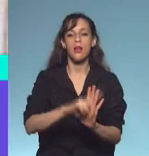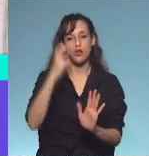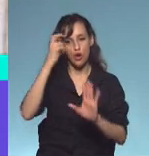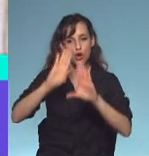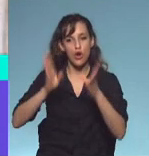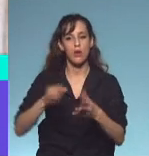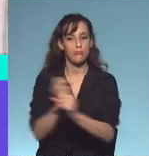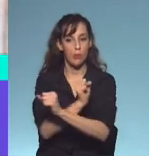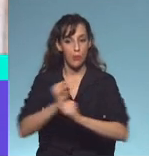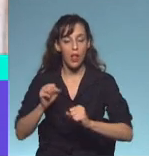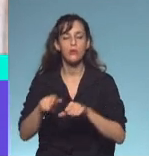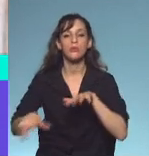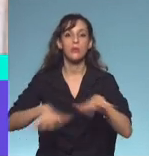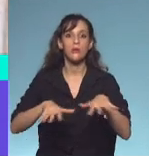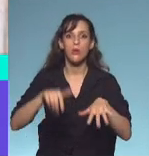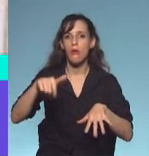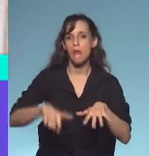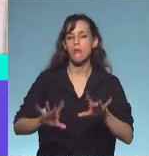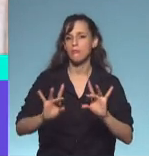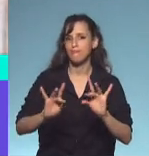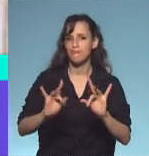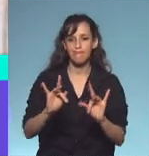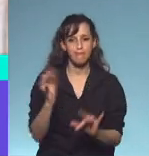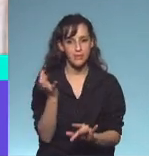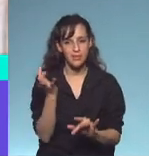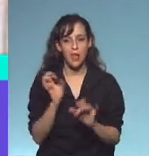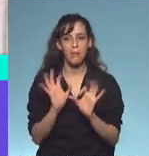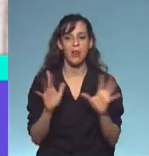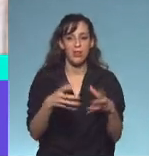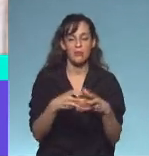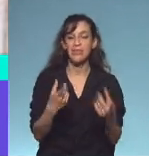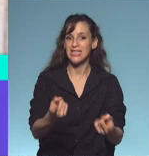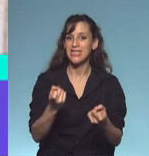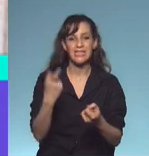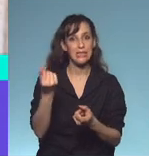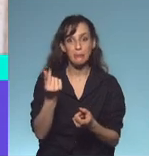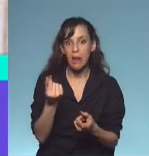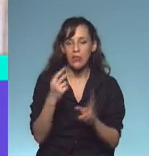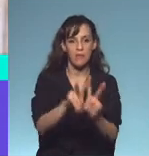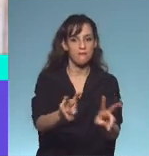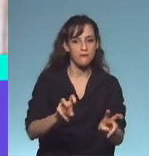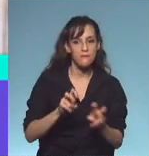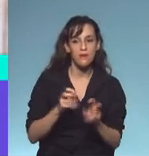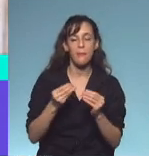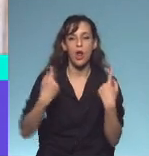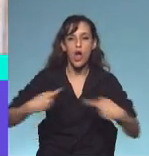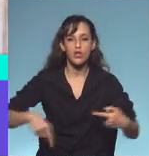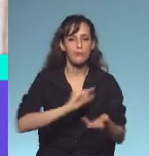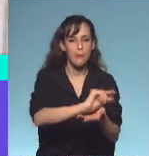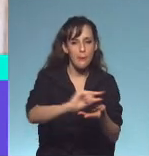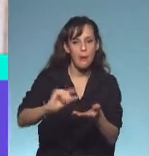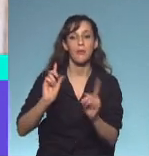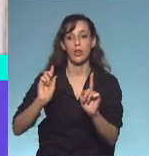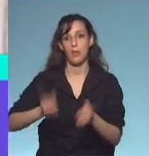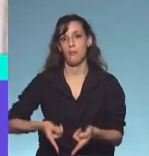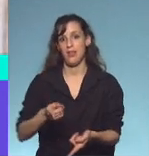tan particular de la pandemia, donde obviamente es necesario financiamiento para atender las urgencias estructurales, pero también esta coyuntura.